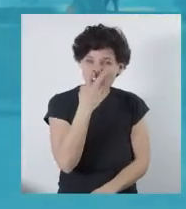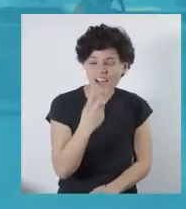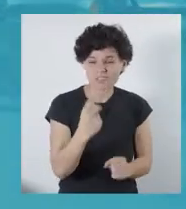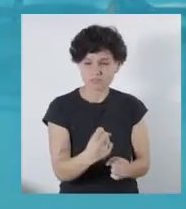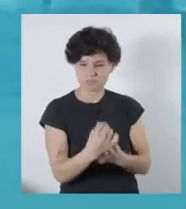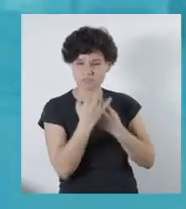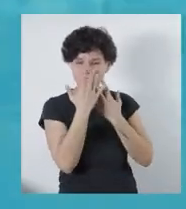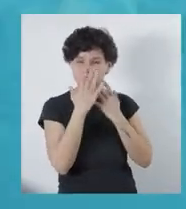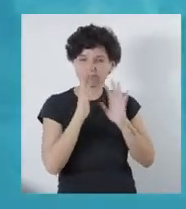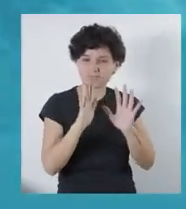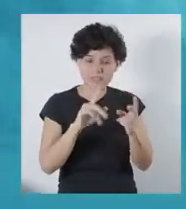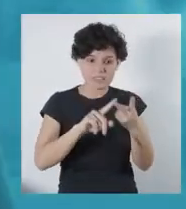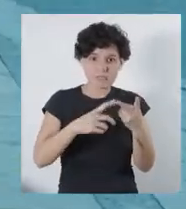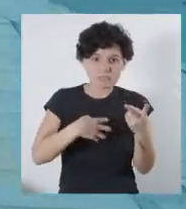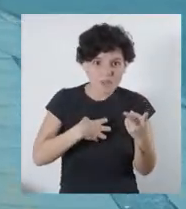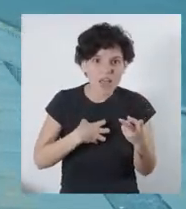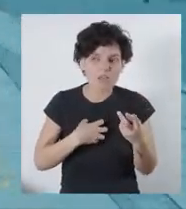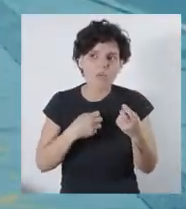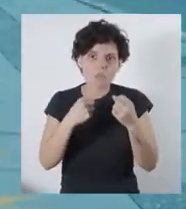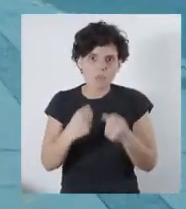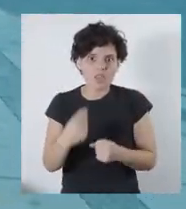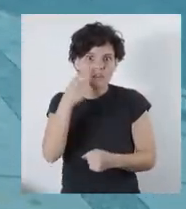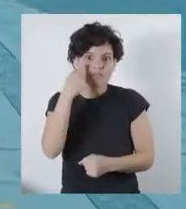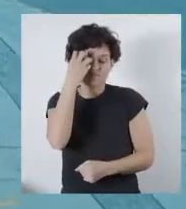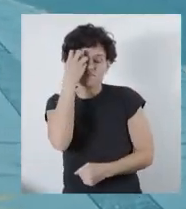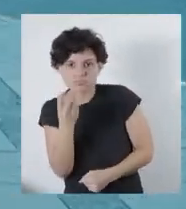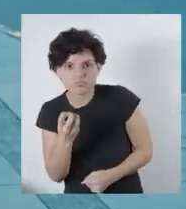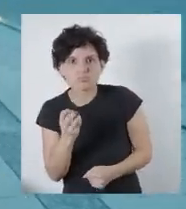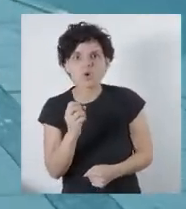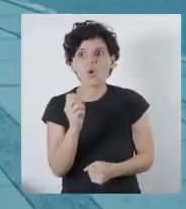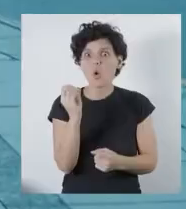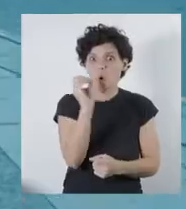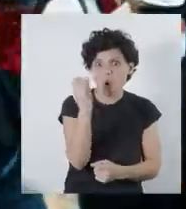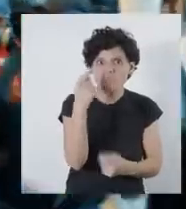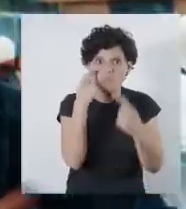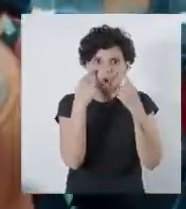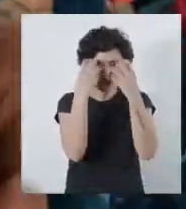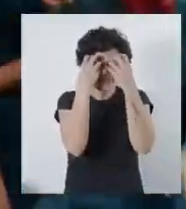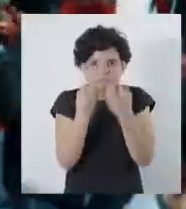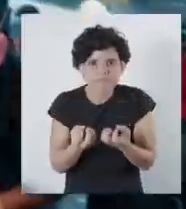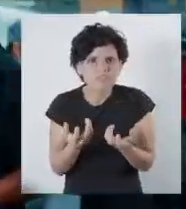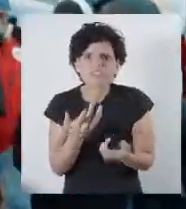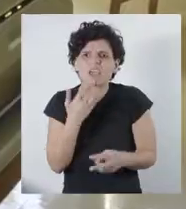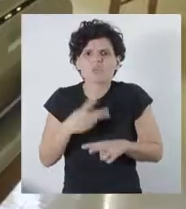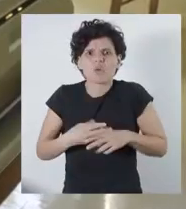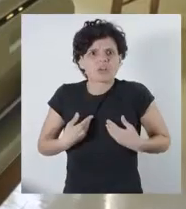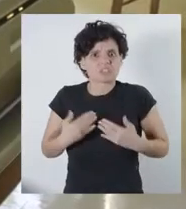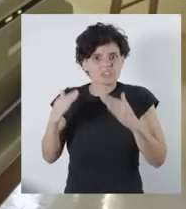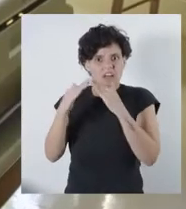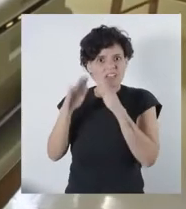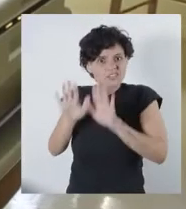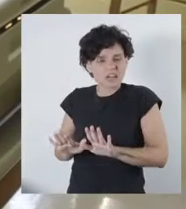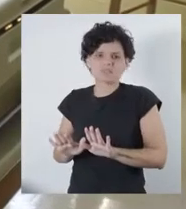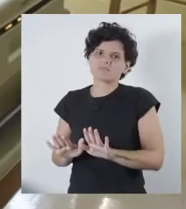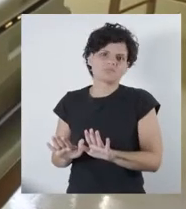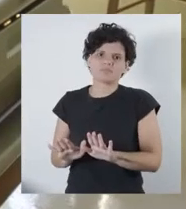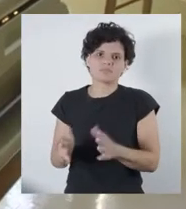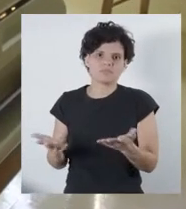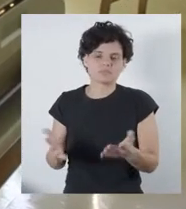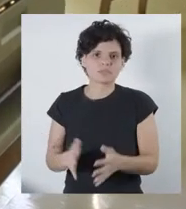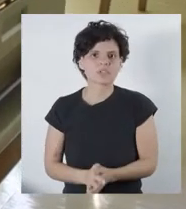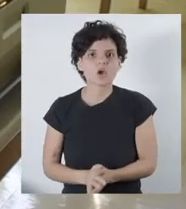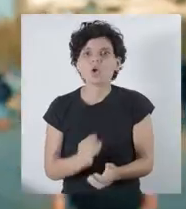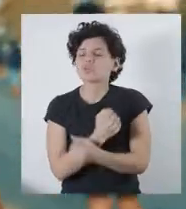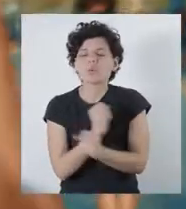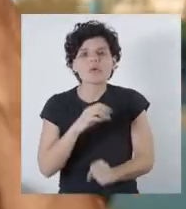está expuesta a los gases tenemos la posibilidad de que saquen un ojo porque los perdáis los dos pero que vayamos a hacer al respecto nos vamos a